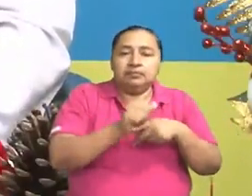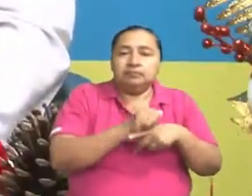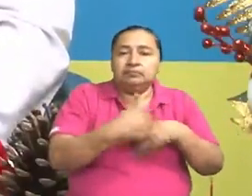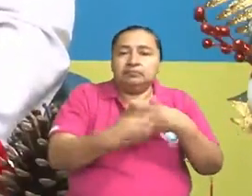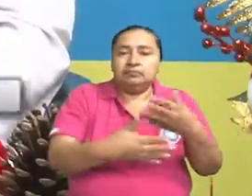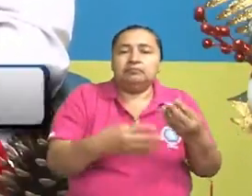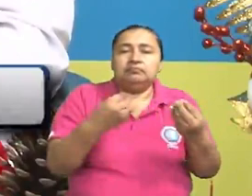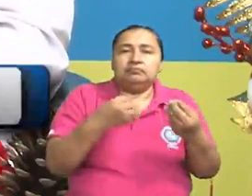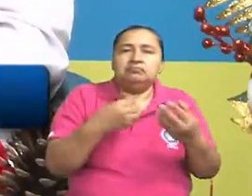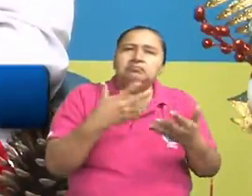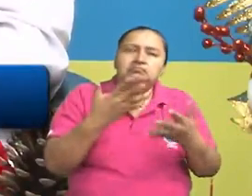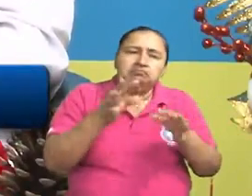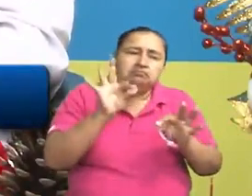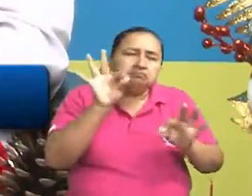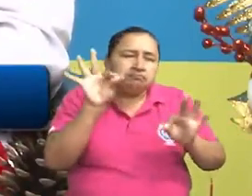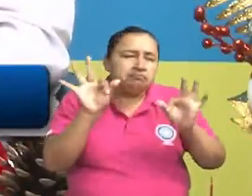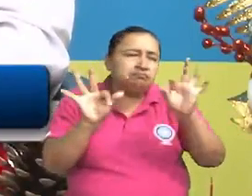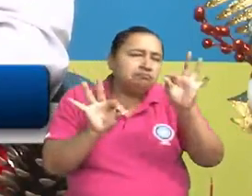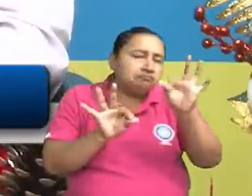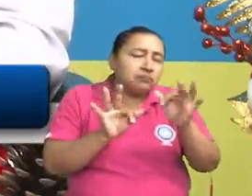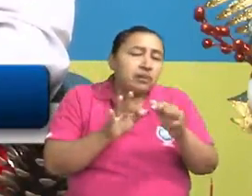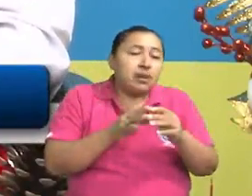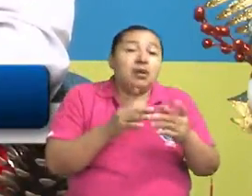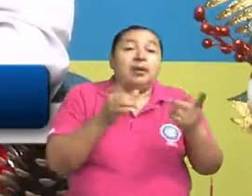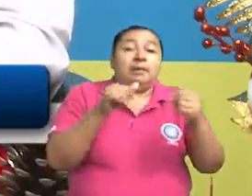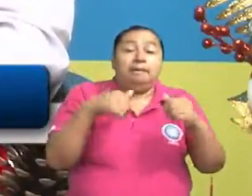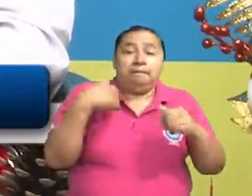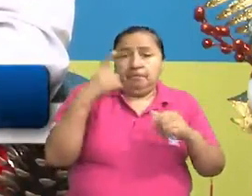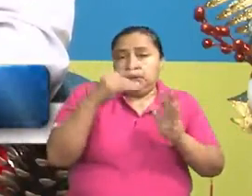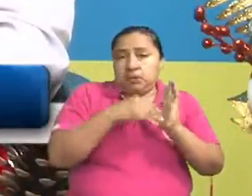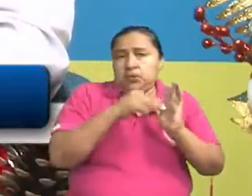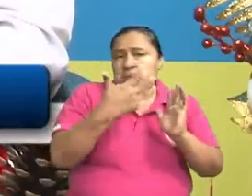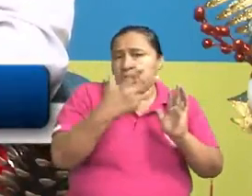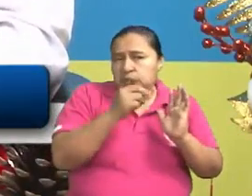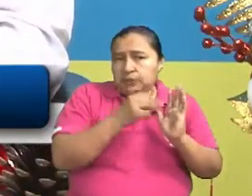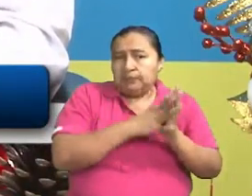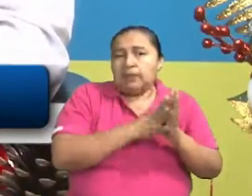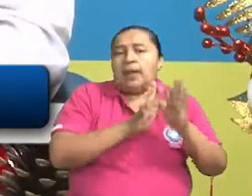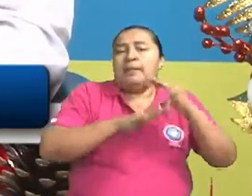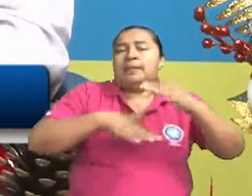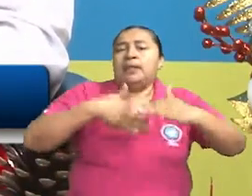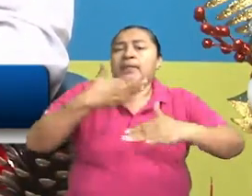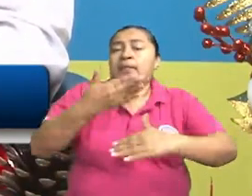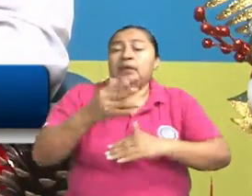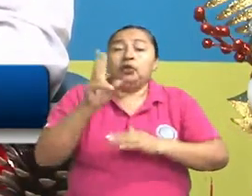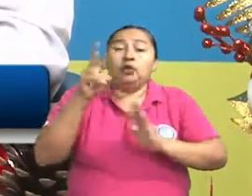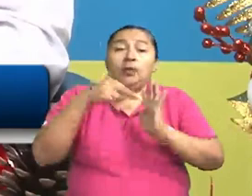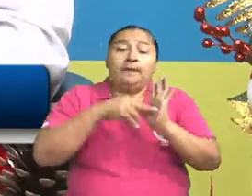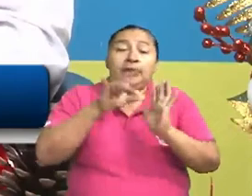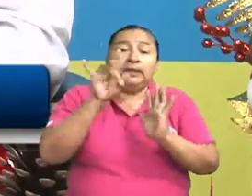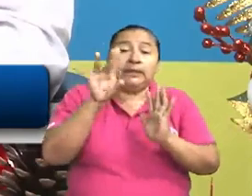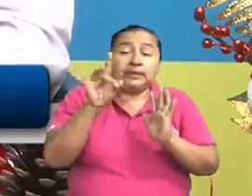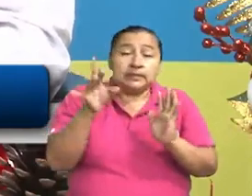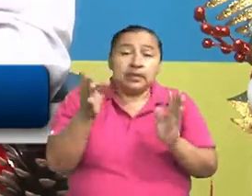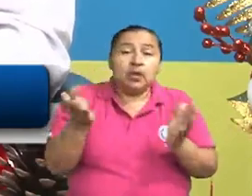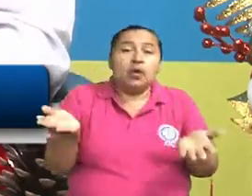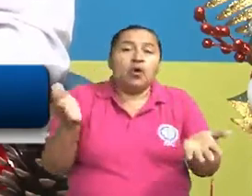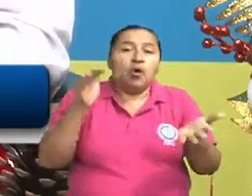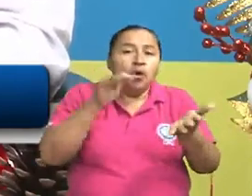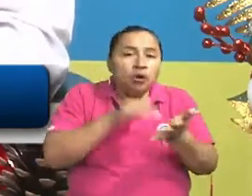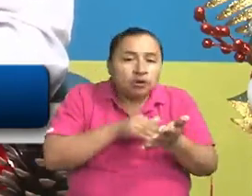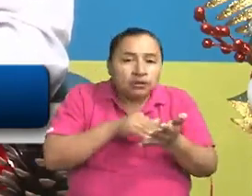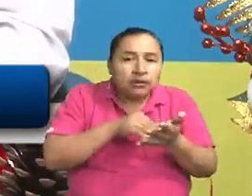Se practicaba muy aisladamente, pero ahora, más o menos desde el 2015, se hizo un